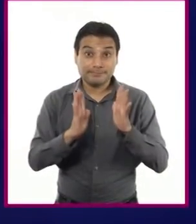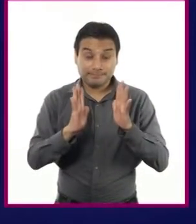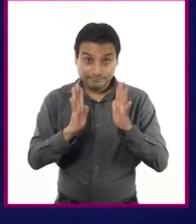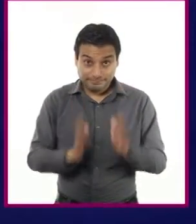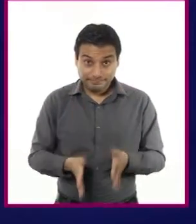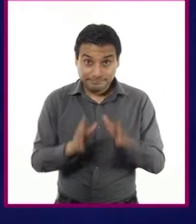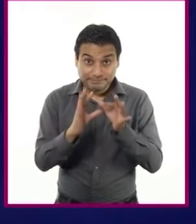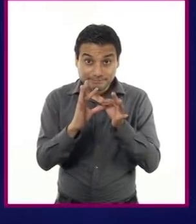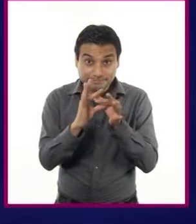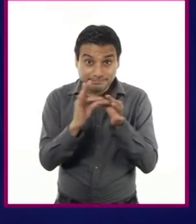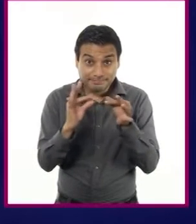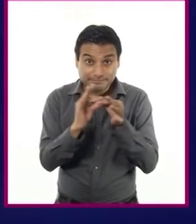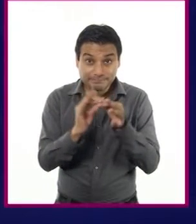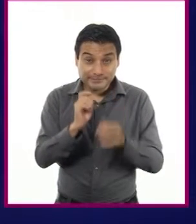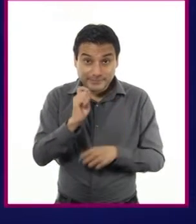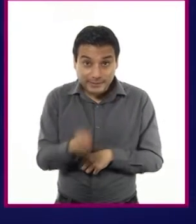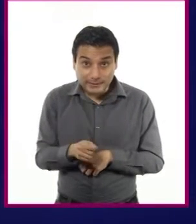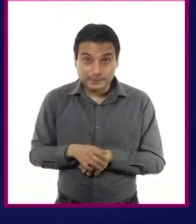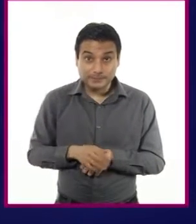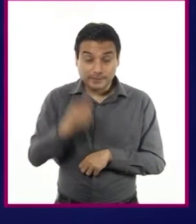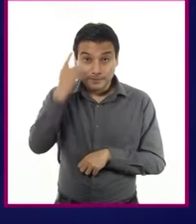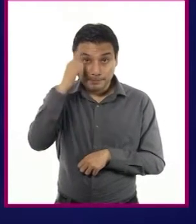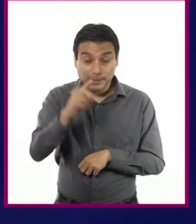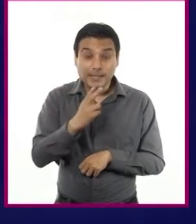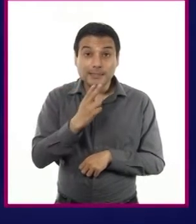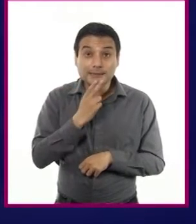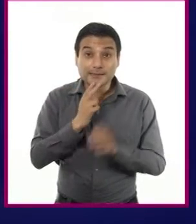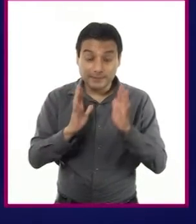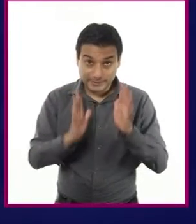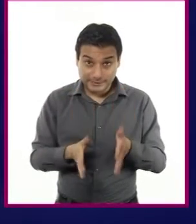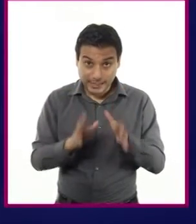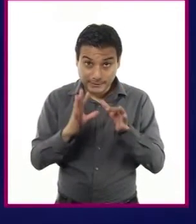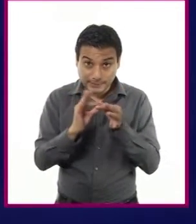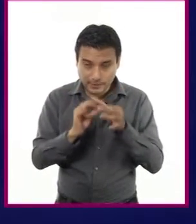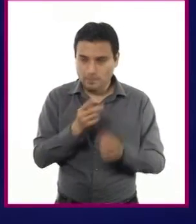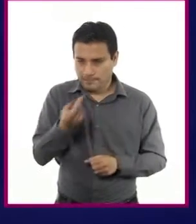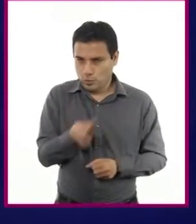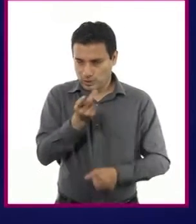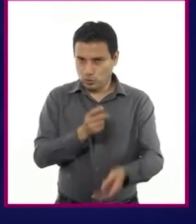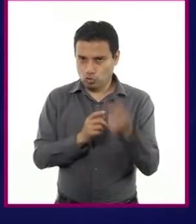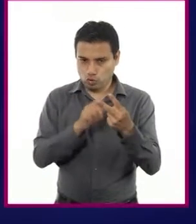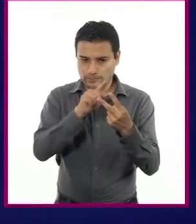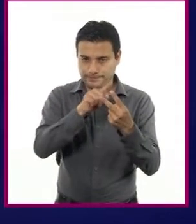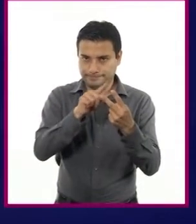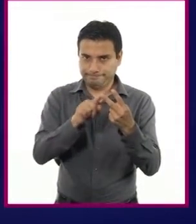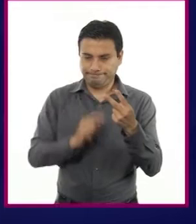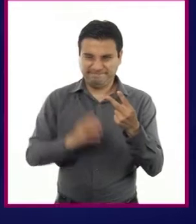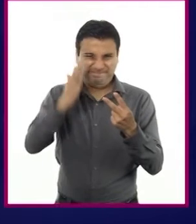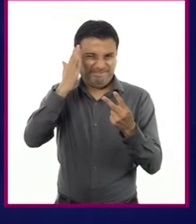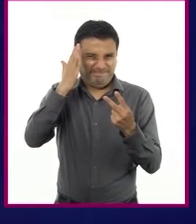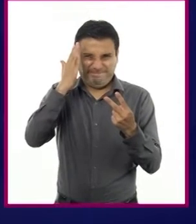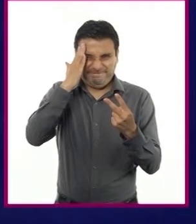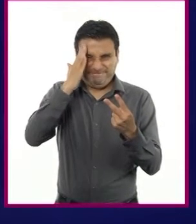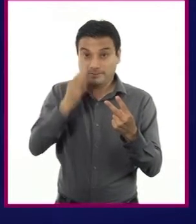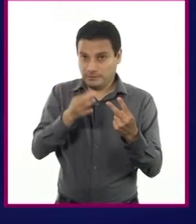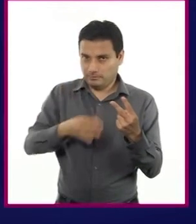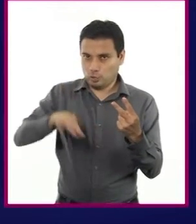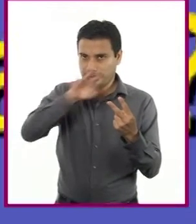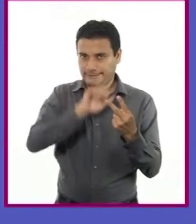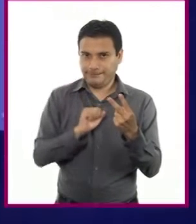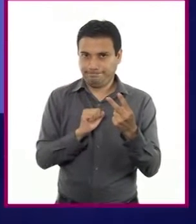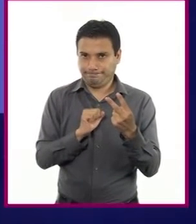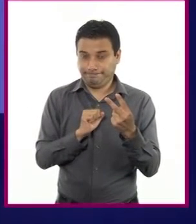mapas conceptuales y para qué sirven, vamos a plantearnos dos preguntas fundamentales que responderemos a lo largo de la